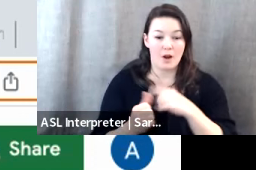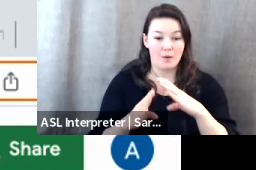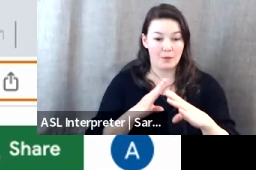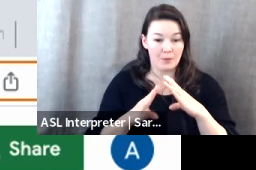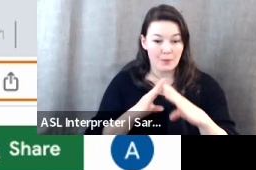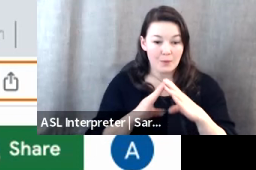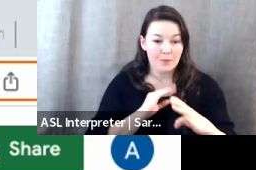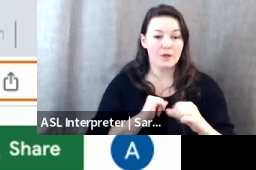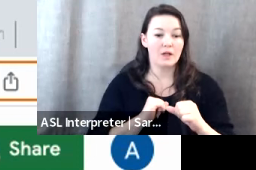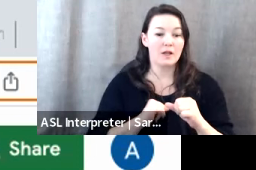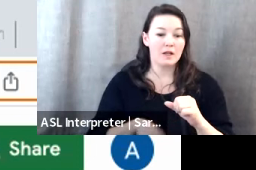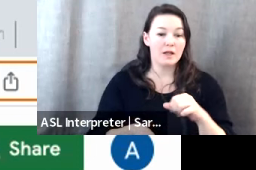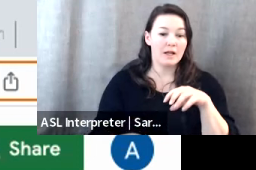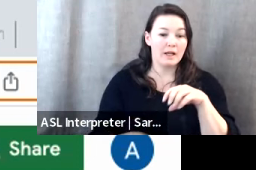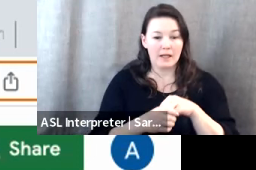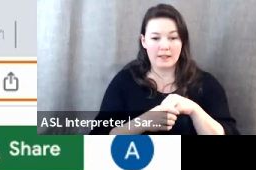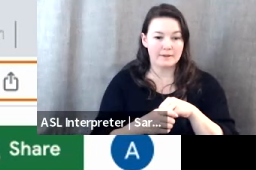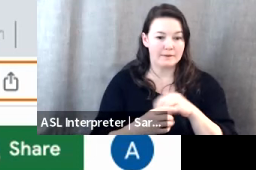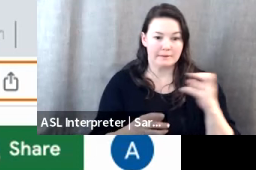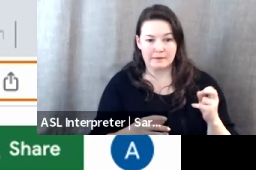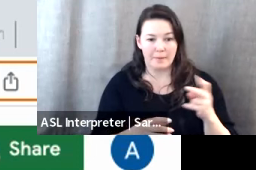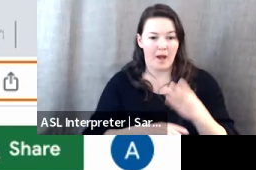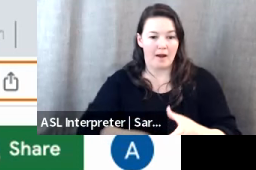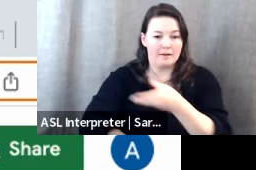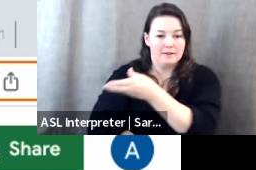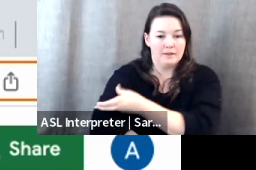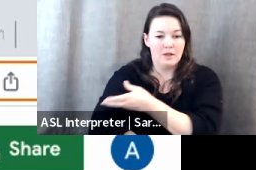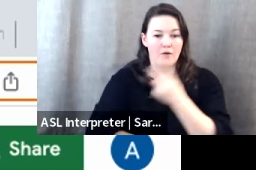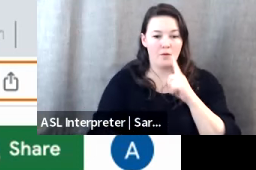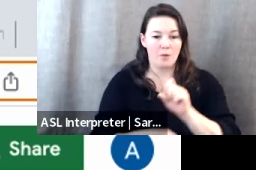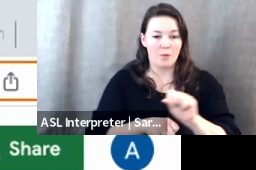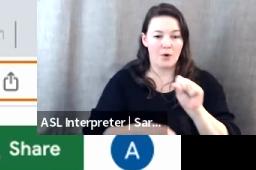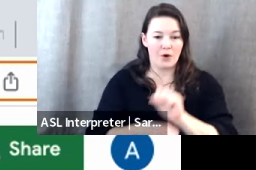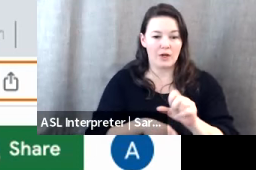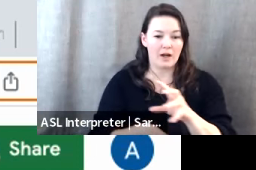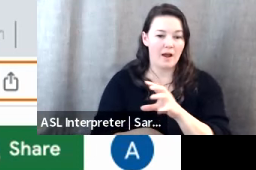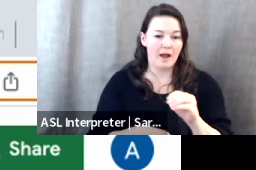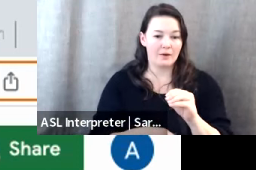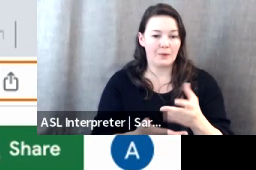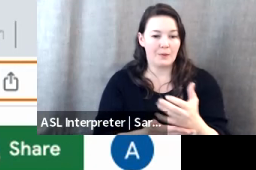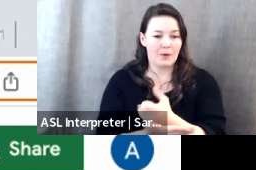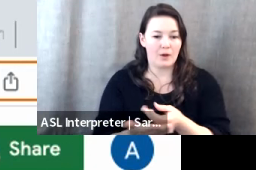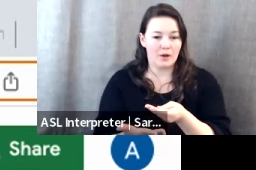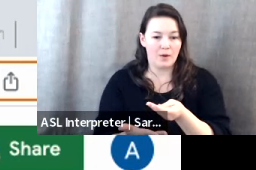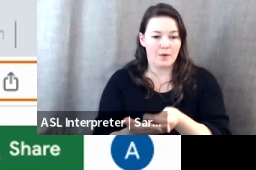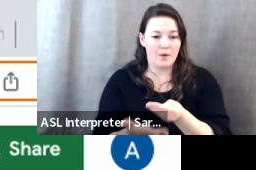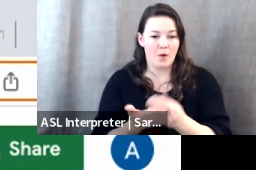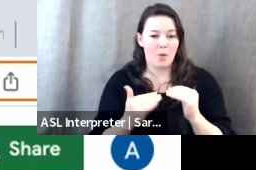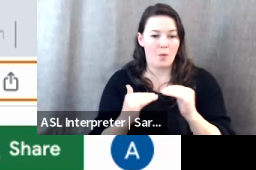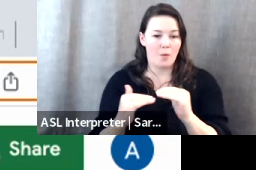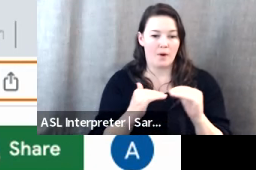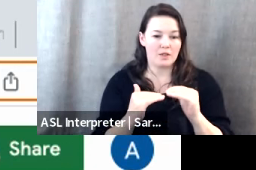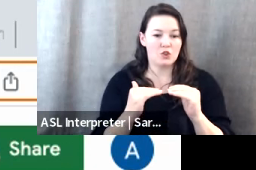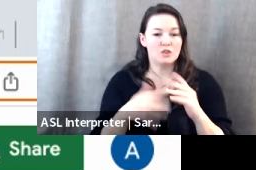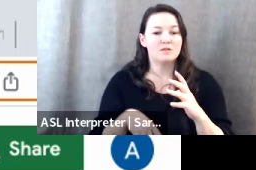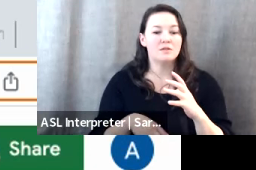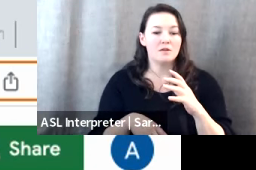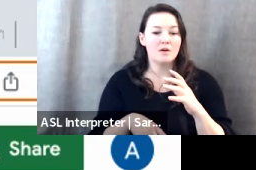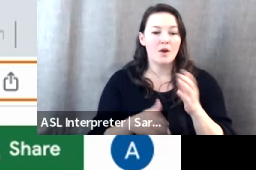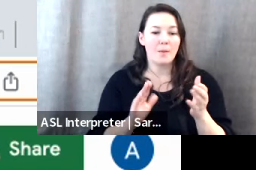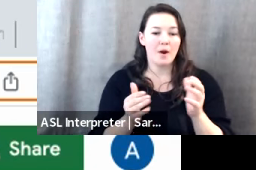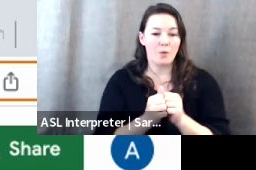childcare stipends, sick time reimbursement, weekly stipends, dependent on the job. Y el que